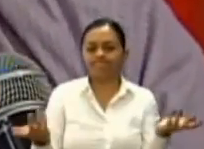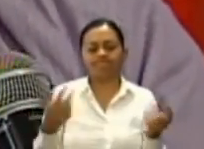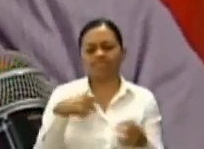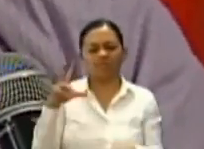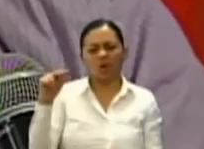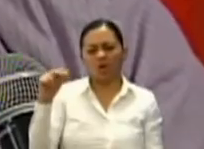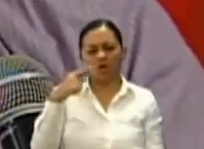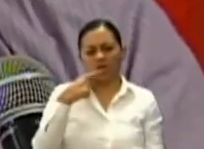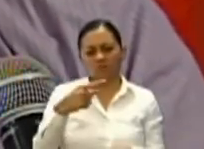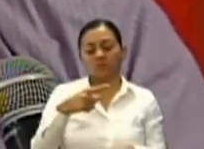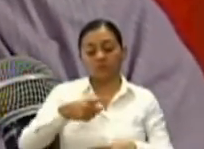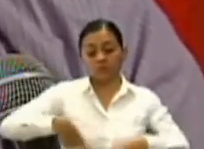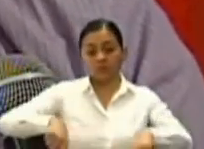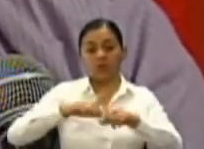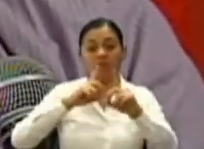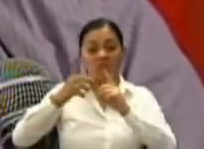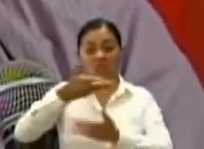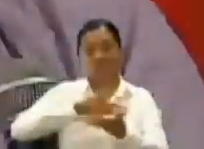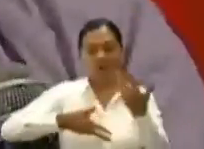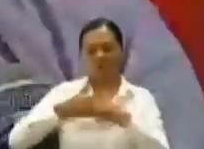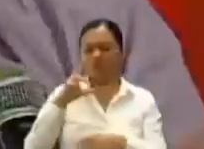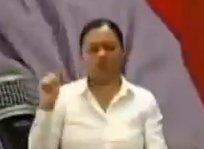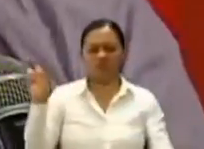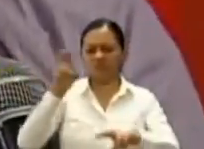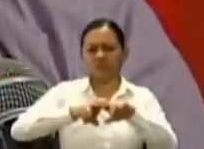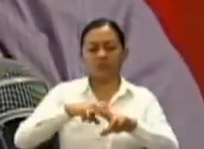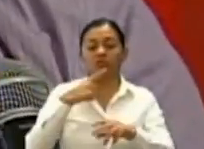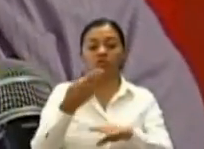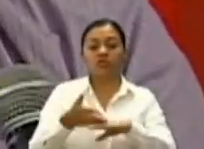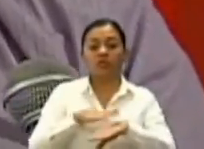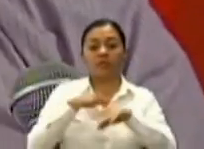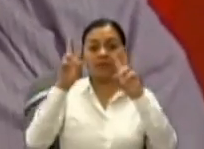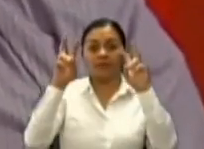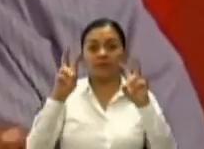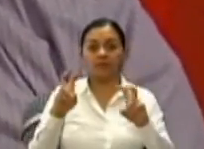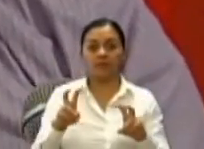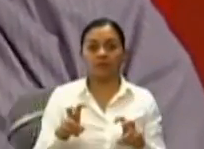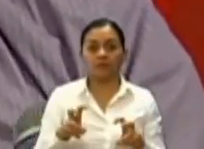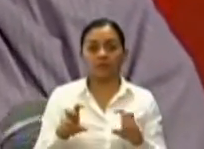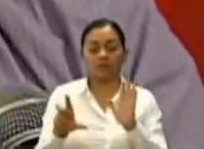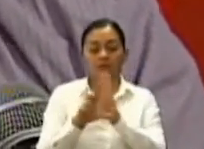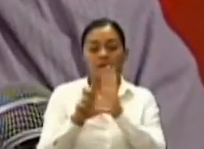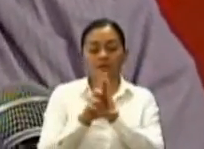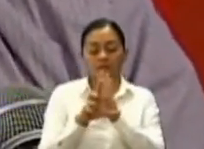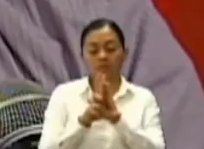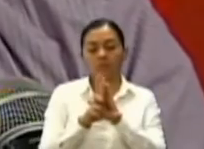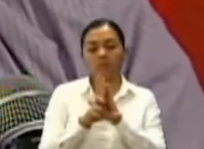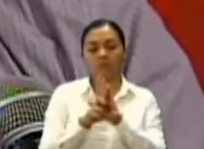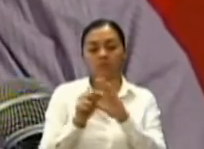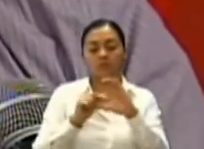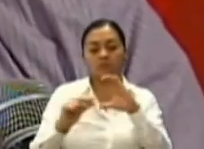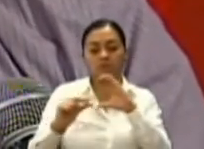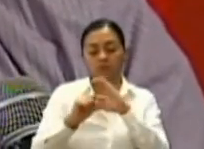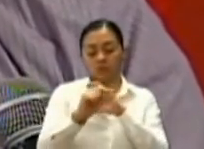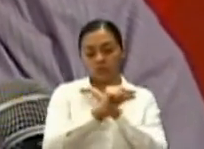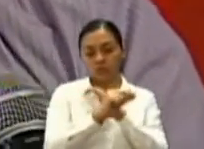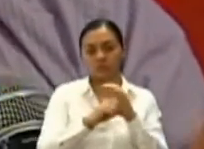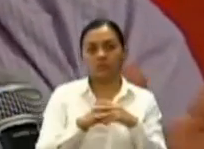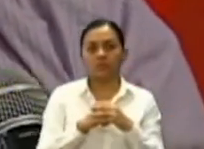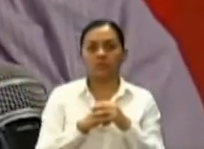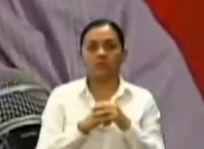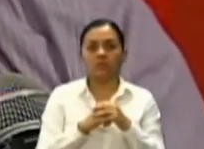a las mesas de diálogo convocadas para tratar justamente las leyes de redistribución de la riqueza